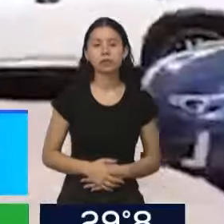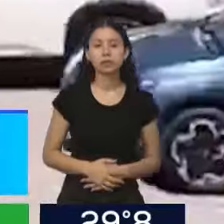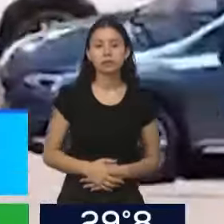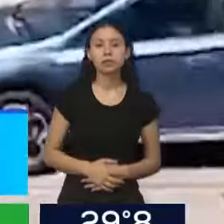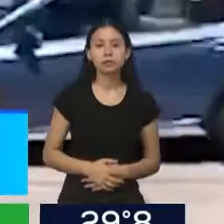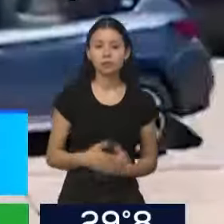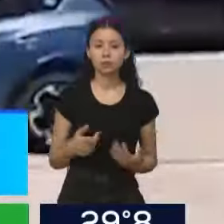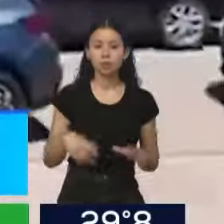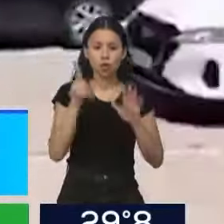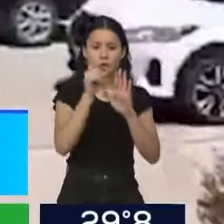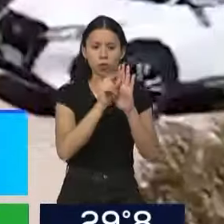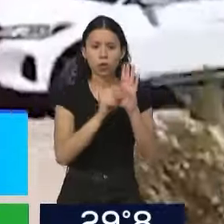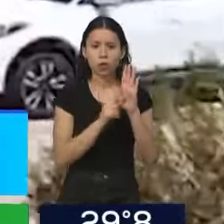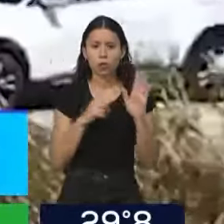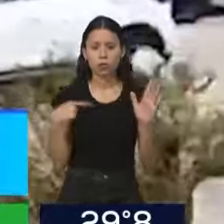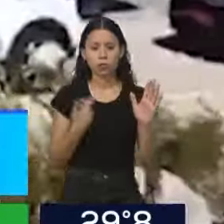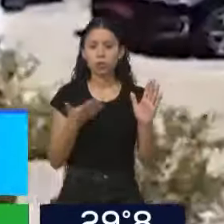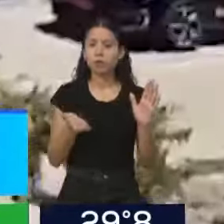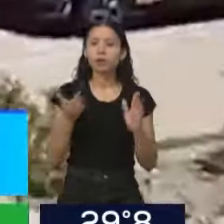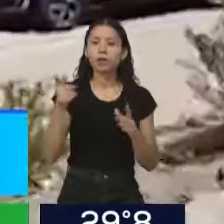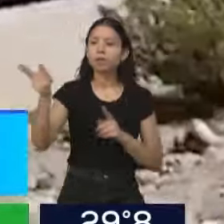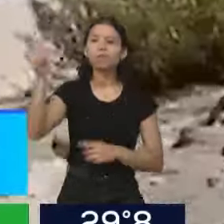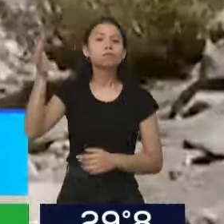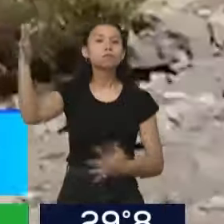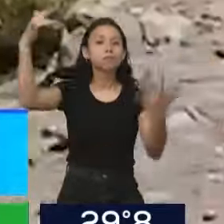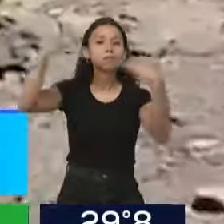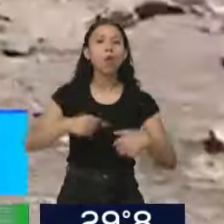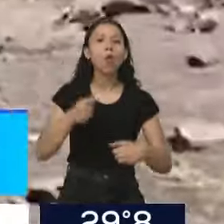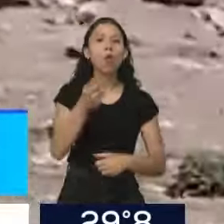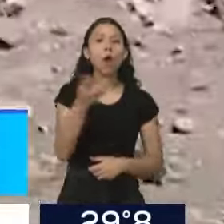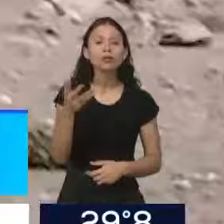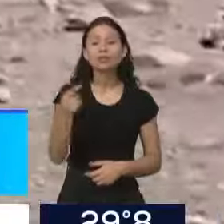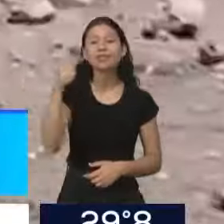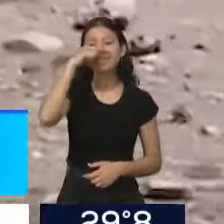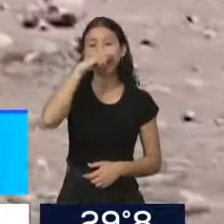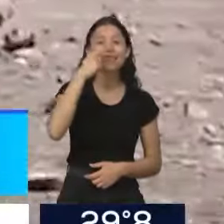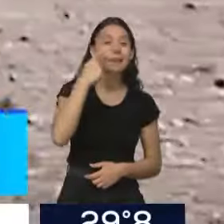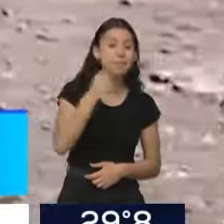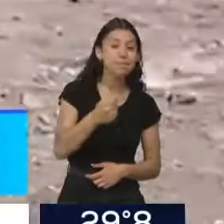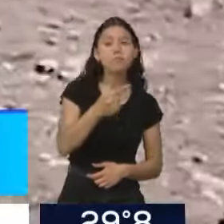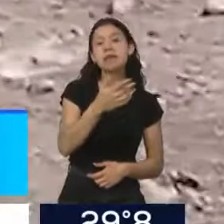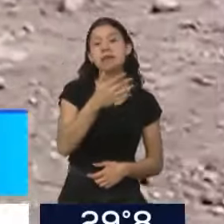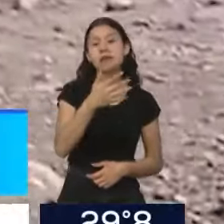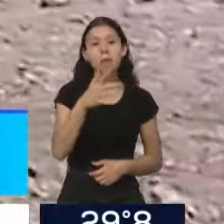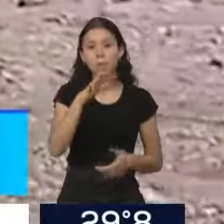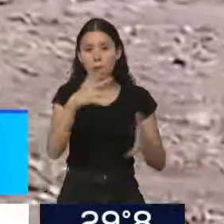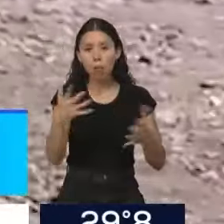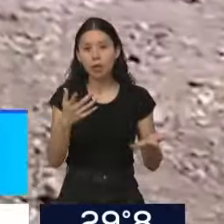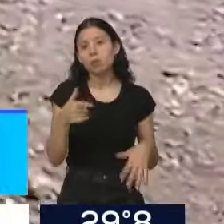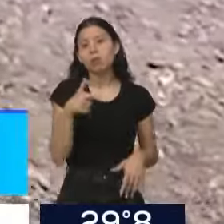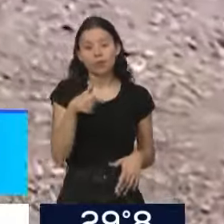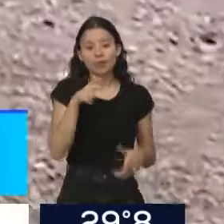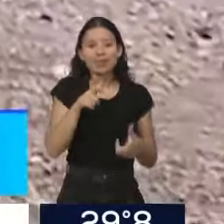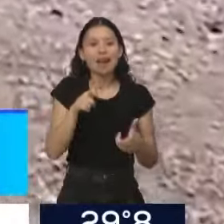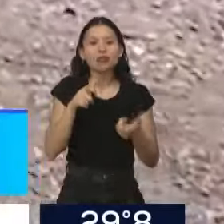están absolutamente desactualizados, hablaba de 5.700 vehículos para un lado, 2.700 para el otro. O sea, esa es la relación